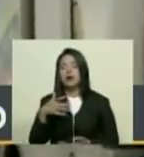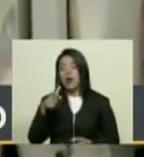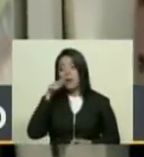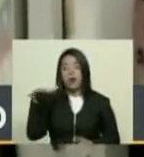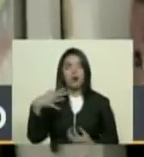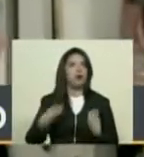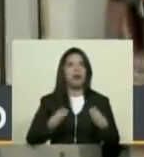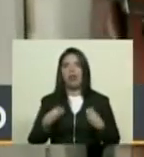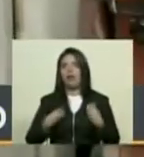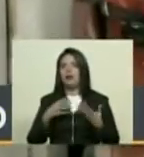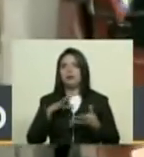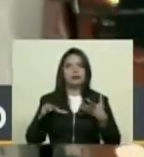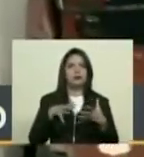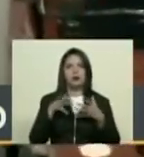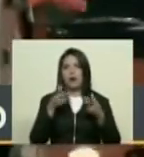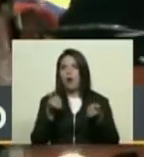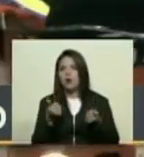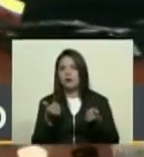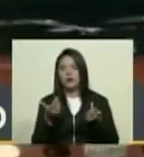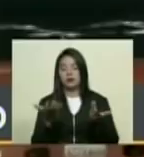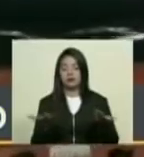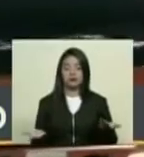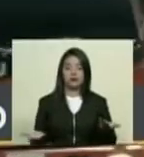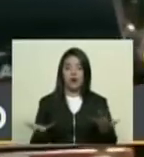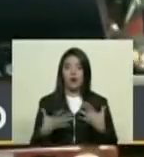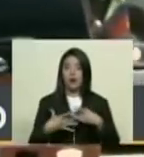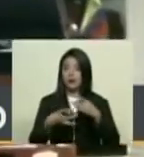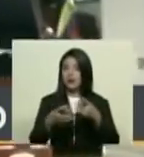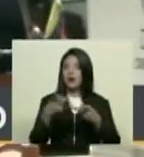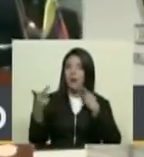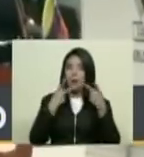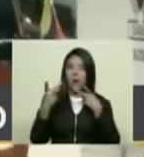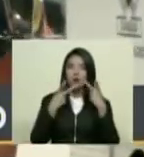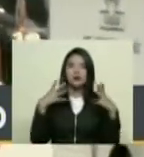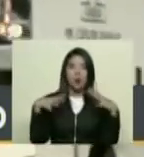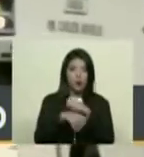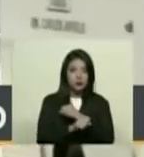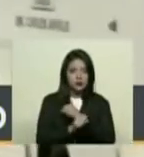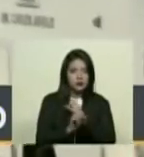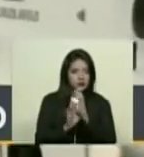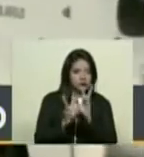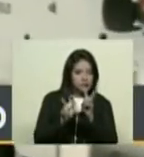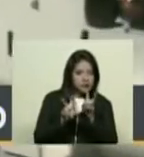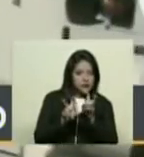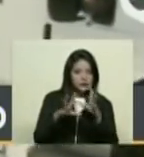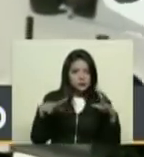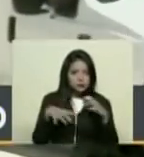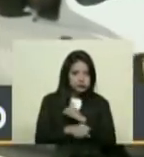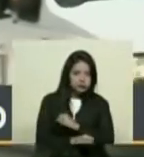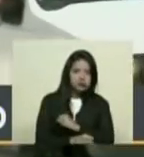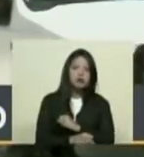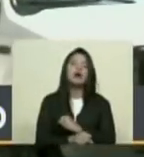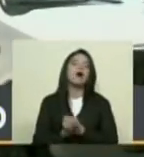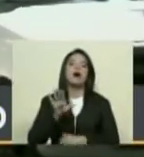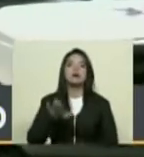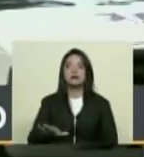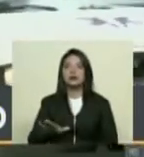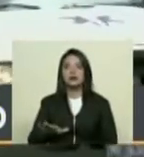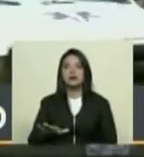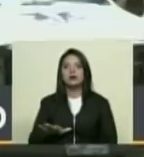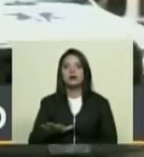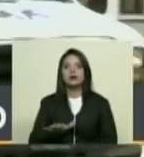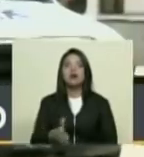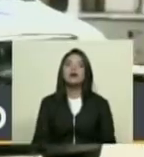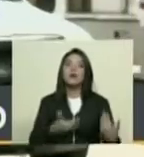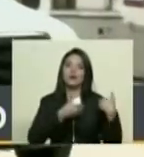guerra económica, con intereses políticos oscuros, perturbados como están, es